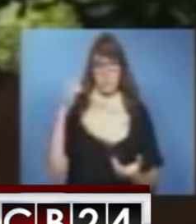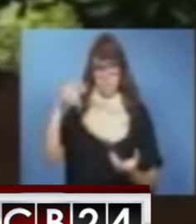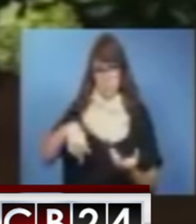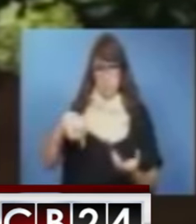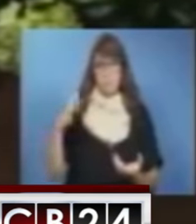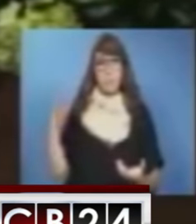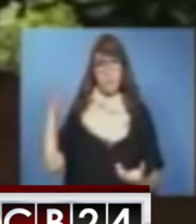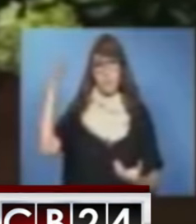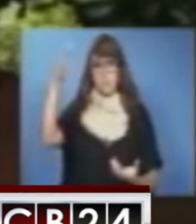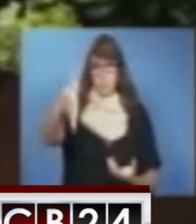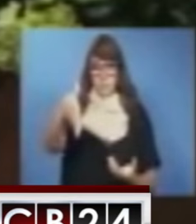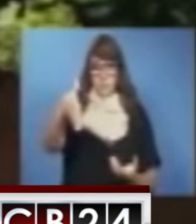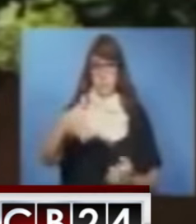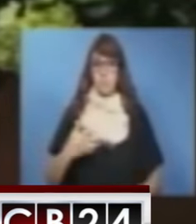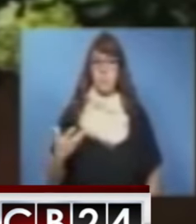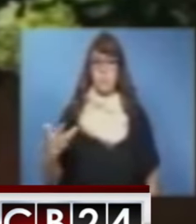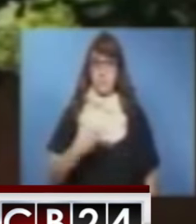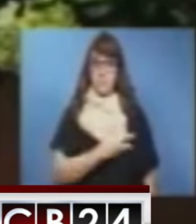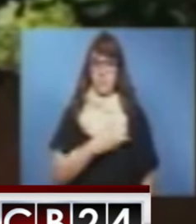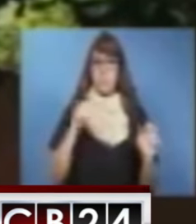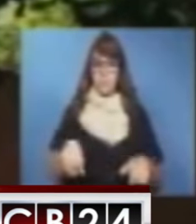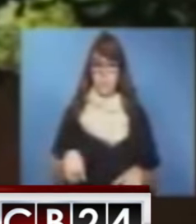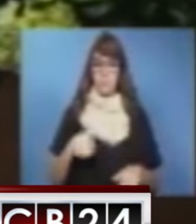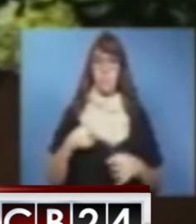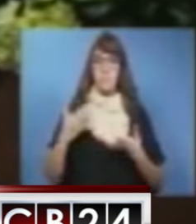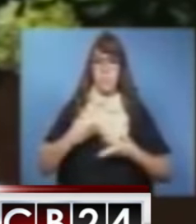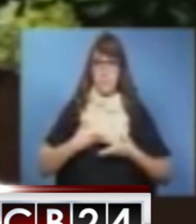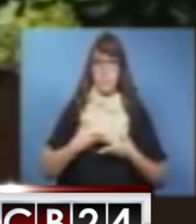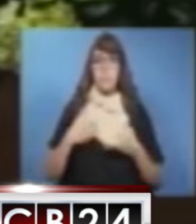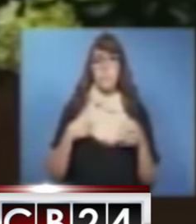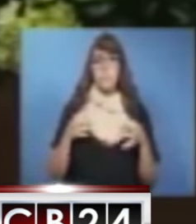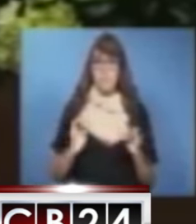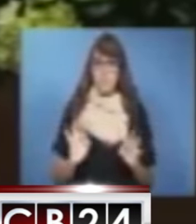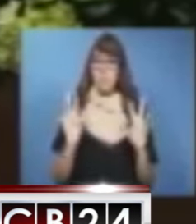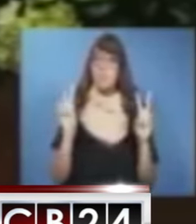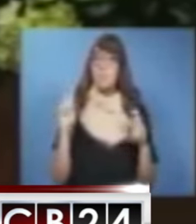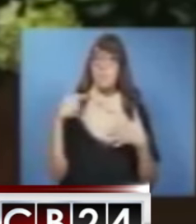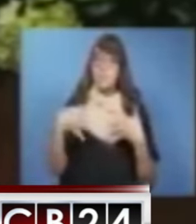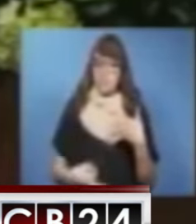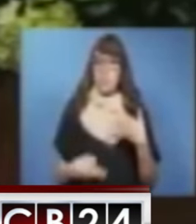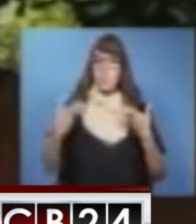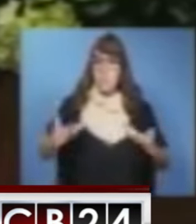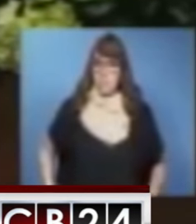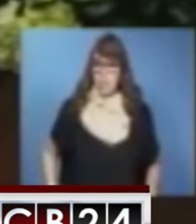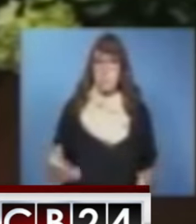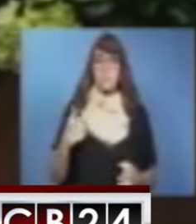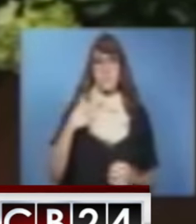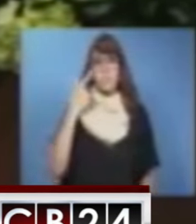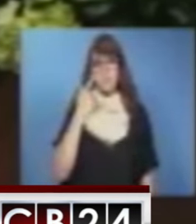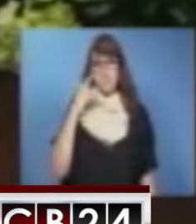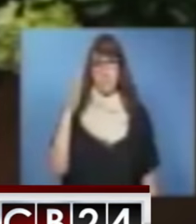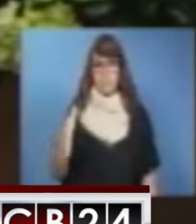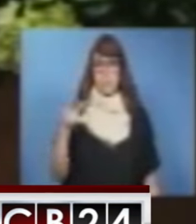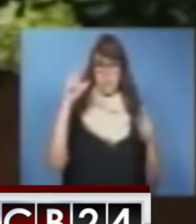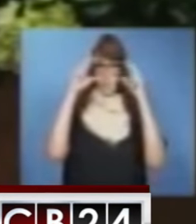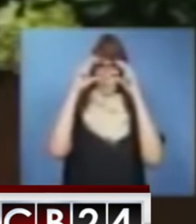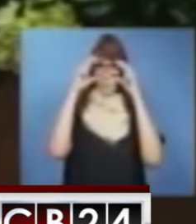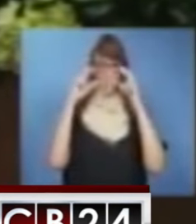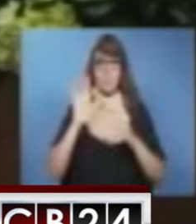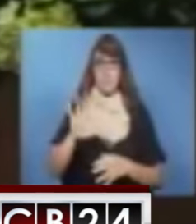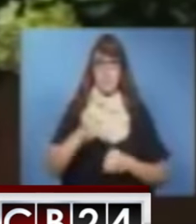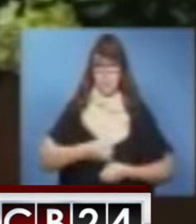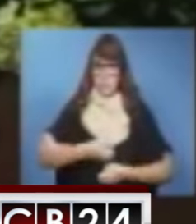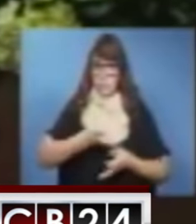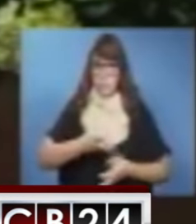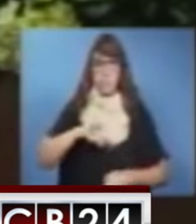futuro. Somos herederos y custodios del legado humanista y profético de Monseñor Romero, de su